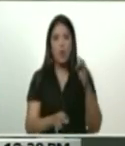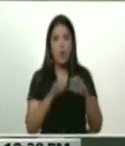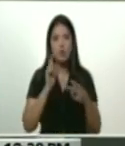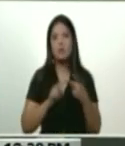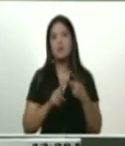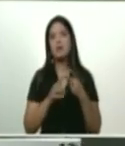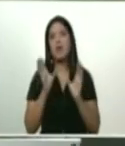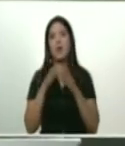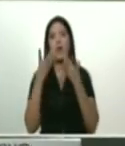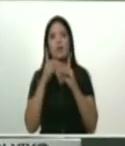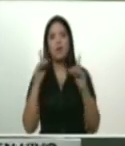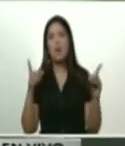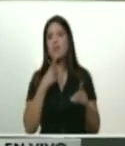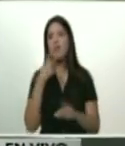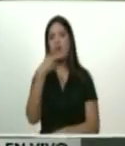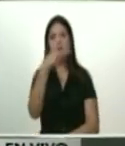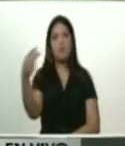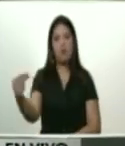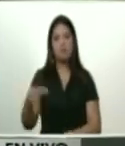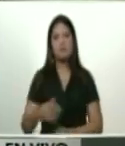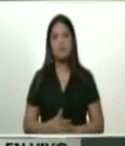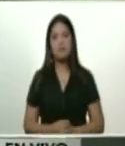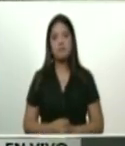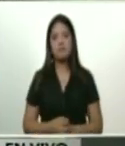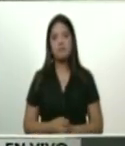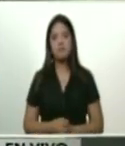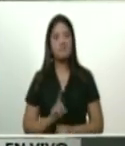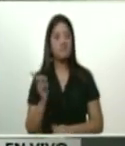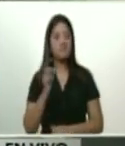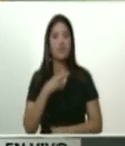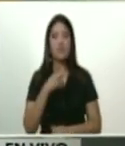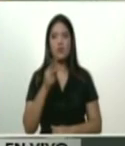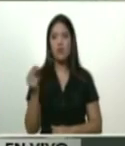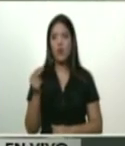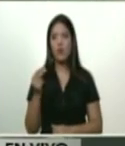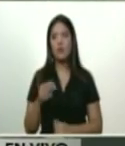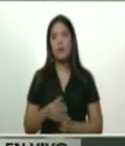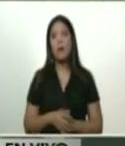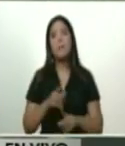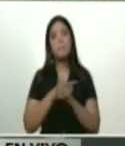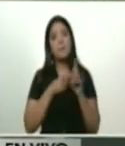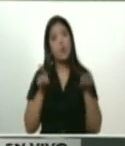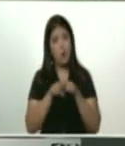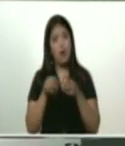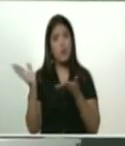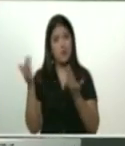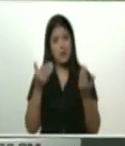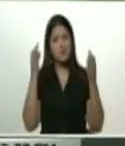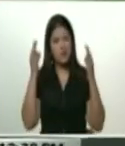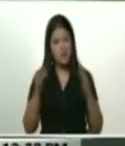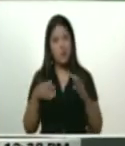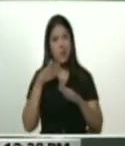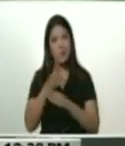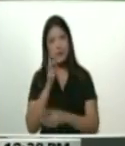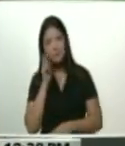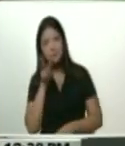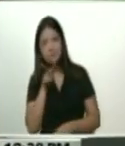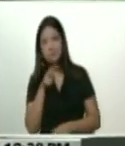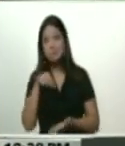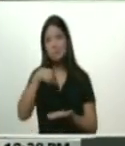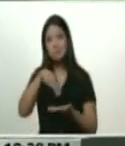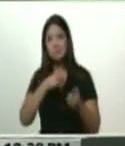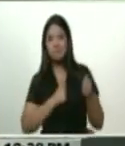Acción Democrática, votaron en contra del Suena Caracas, Suena Maracay. Igual los invitamos, yo estoy seguro que van a venir a echar un